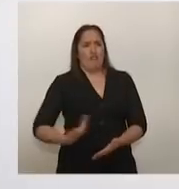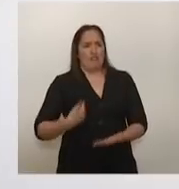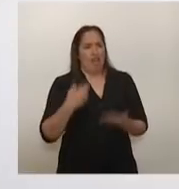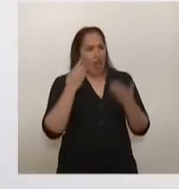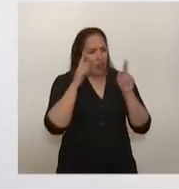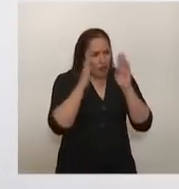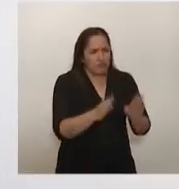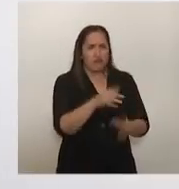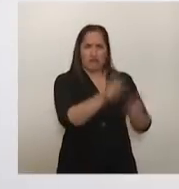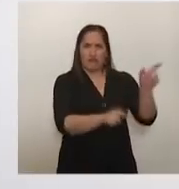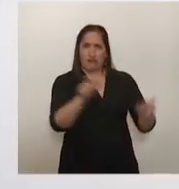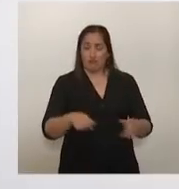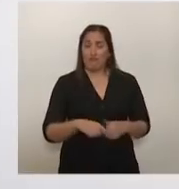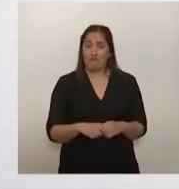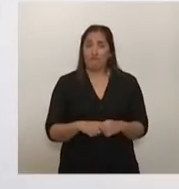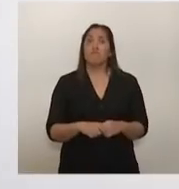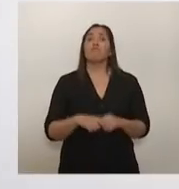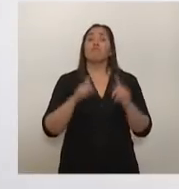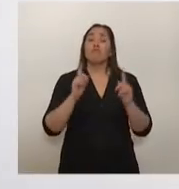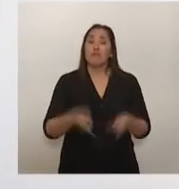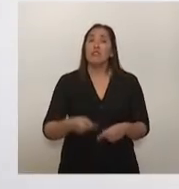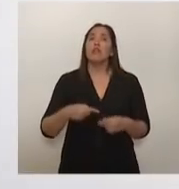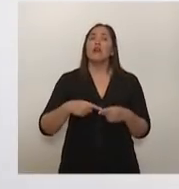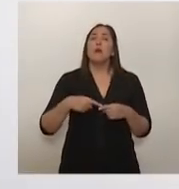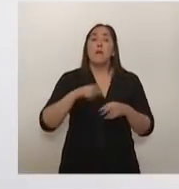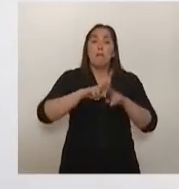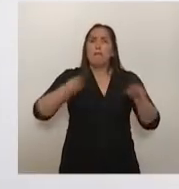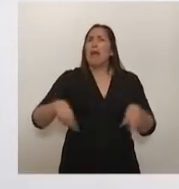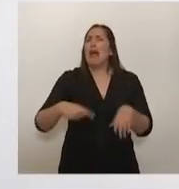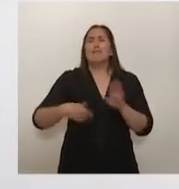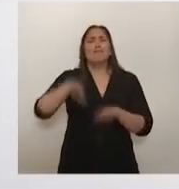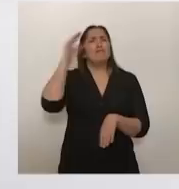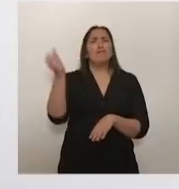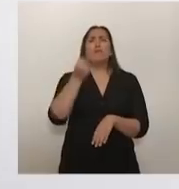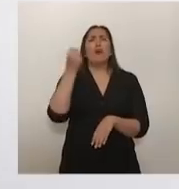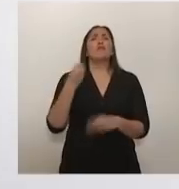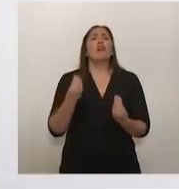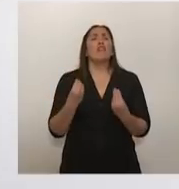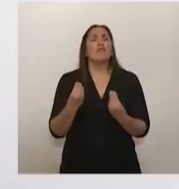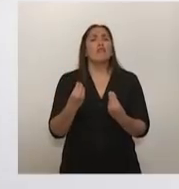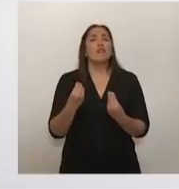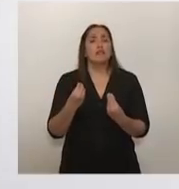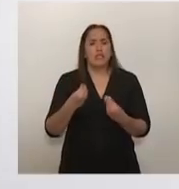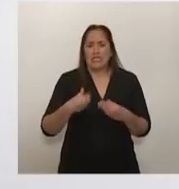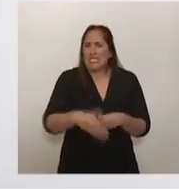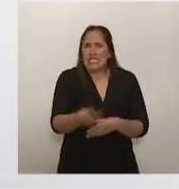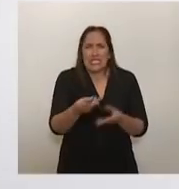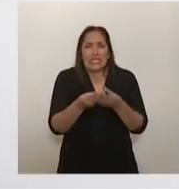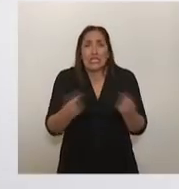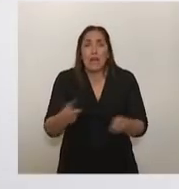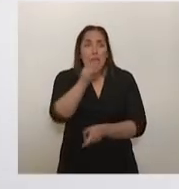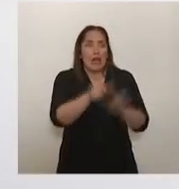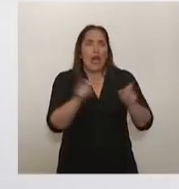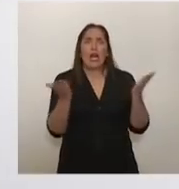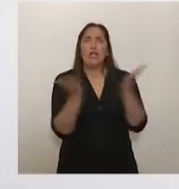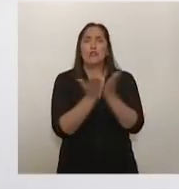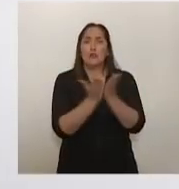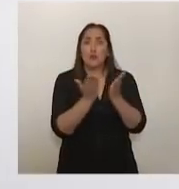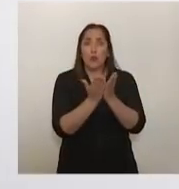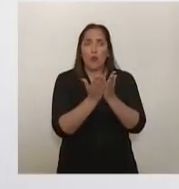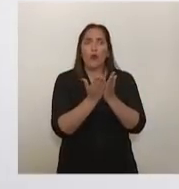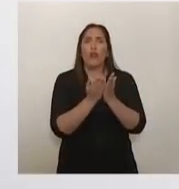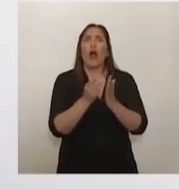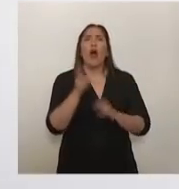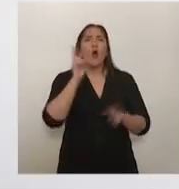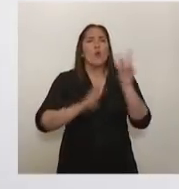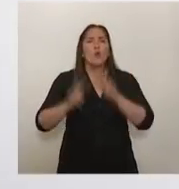95% de los titulares de Hacemos Futuro, nuestro plan más importante, está terminando o terminó sus estudios. Cuando llegamos eran